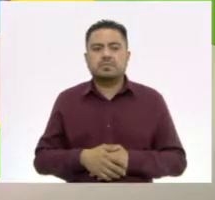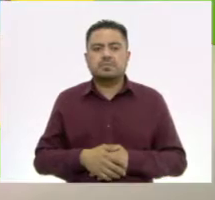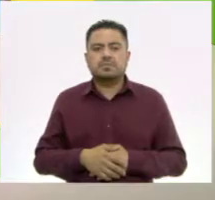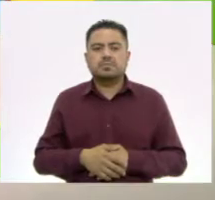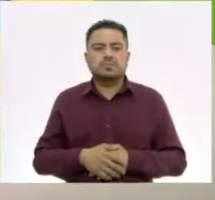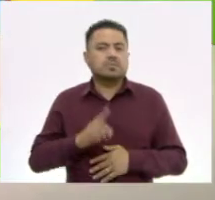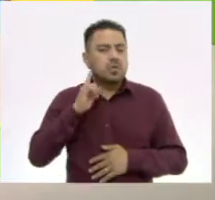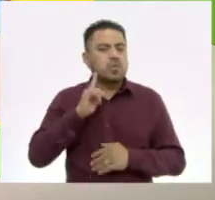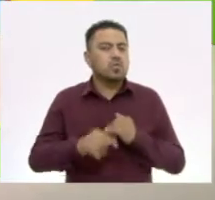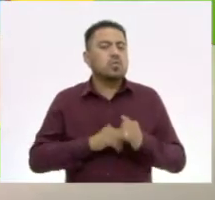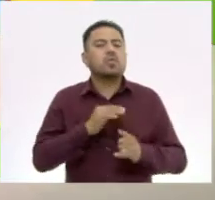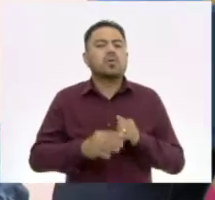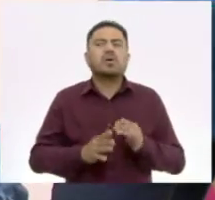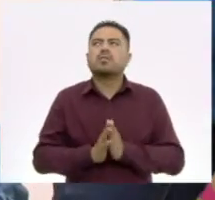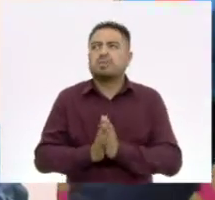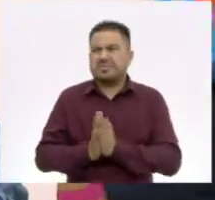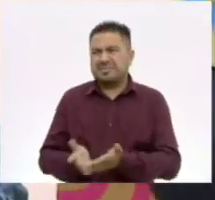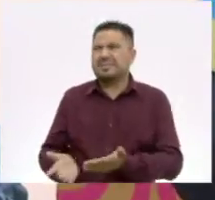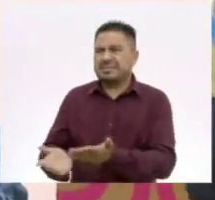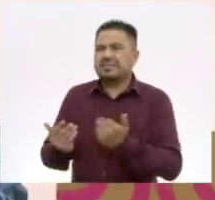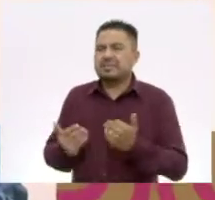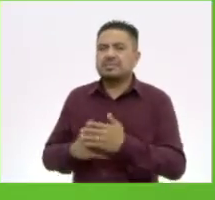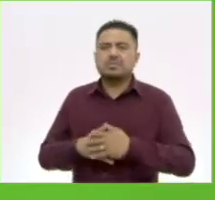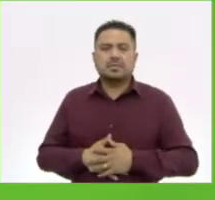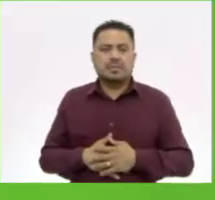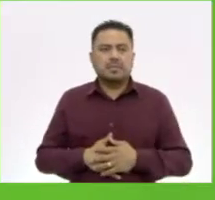una última vez por favor